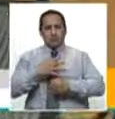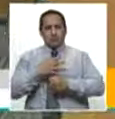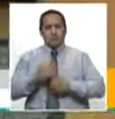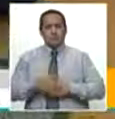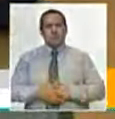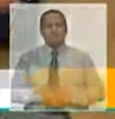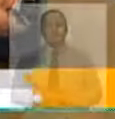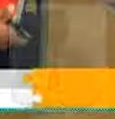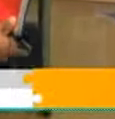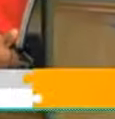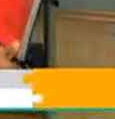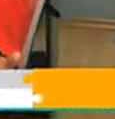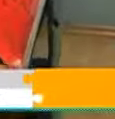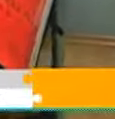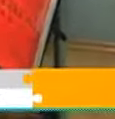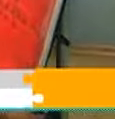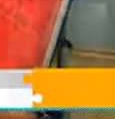seguridad.